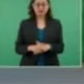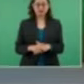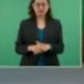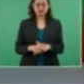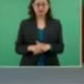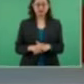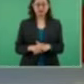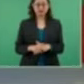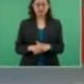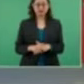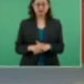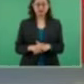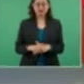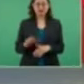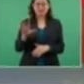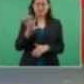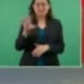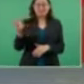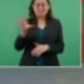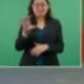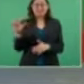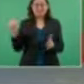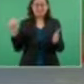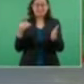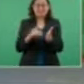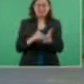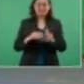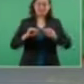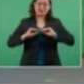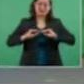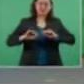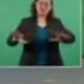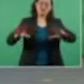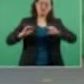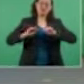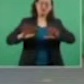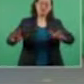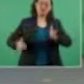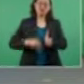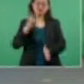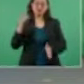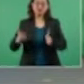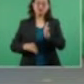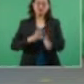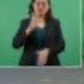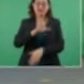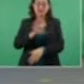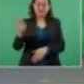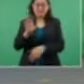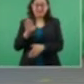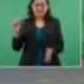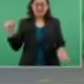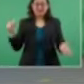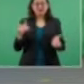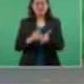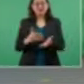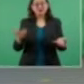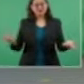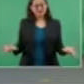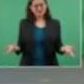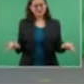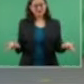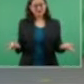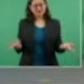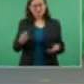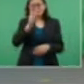un conjunto de universidades quienes de manera imparcial y con un método objetivo y sistemático puedan calificar el fenómeno de la infodemia,